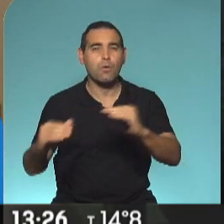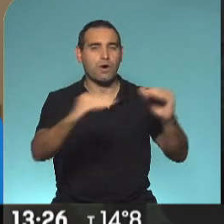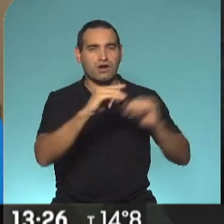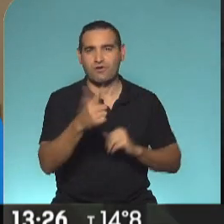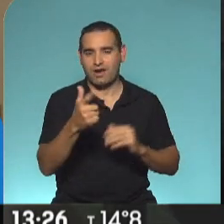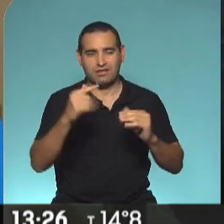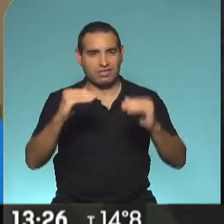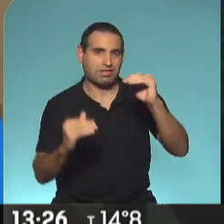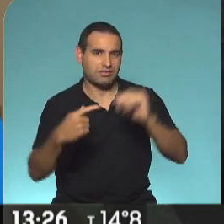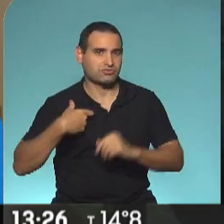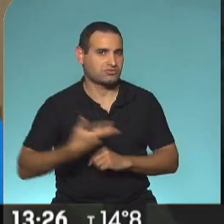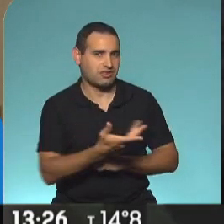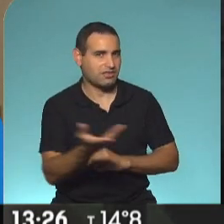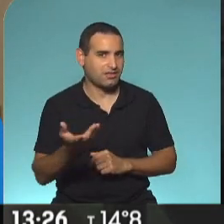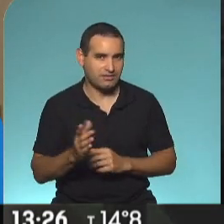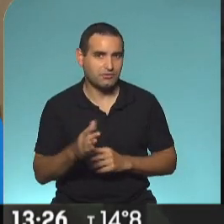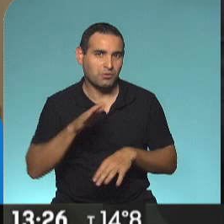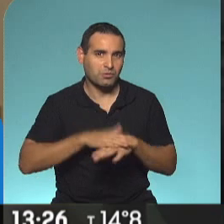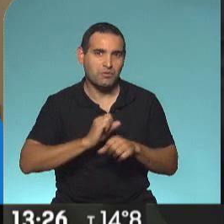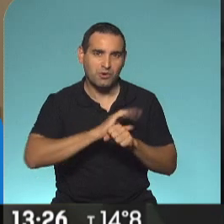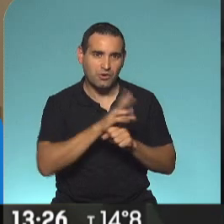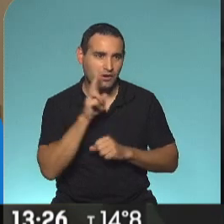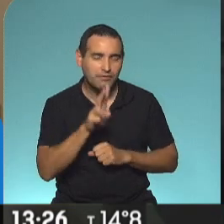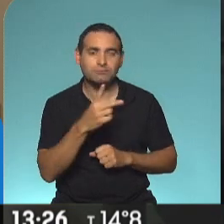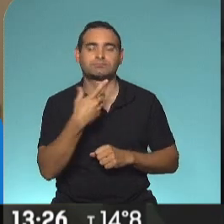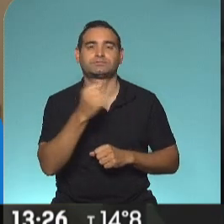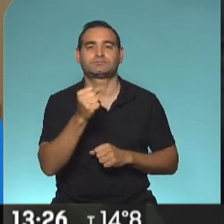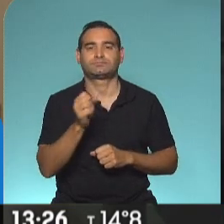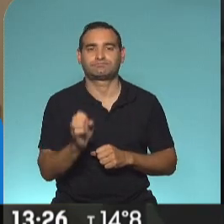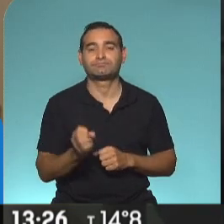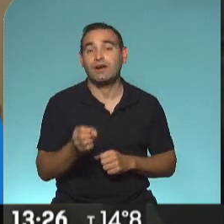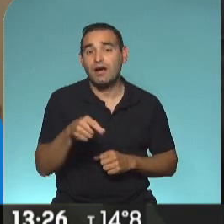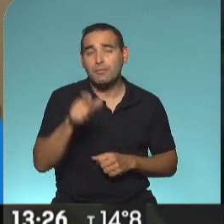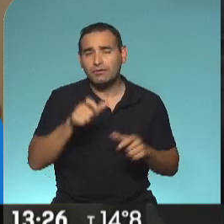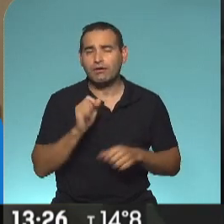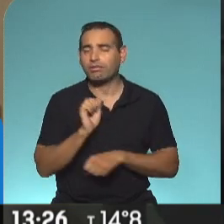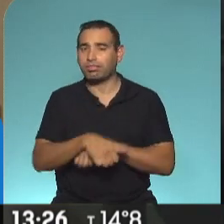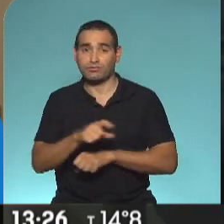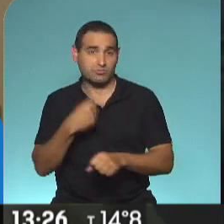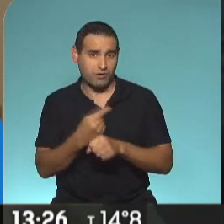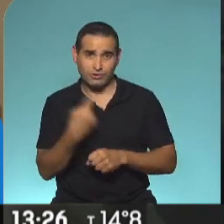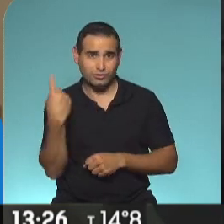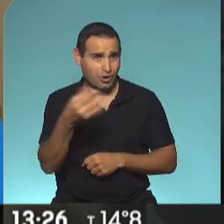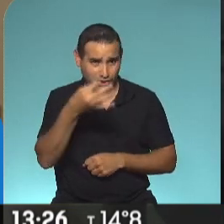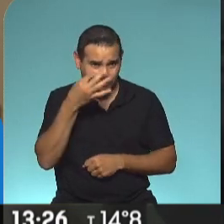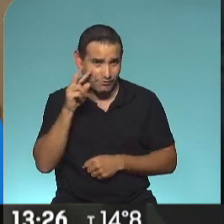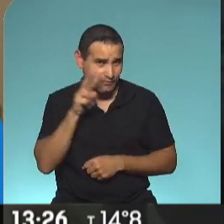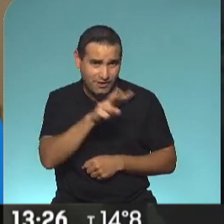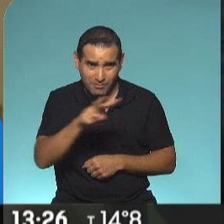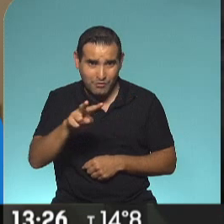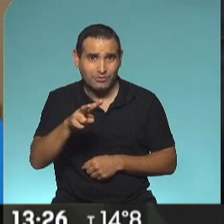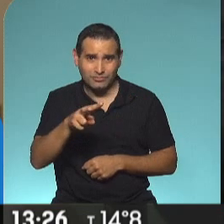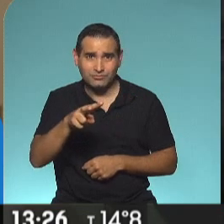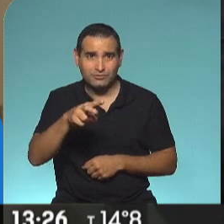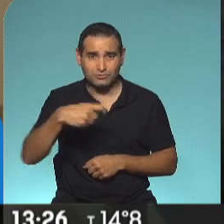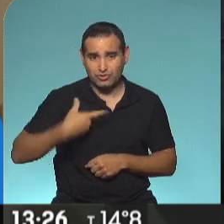otra cosa. Aquí nadie puede hacerse el distraído. Está a la vista de todos.